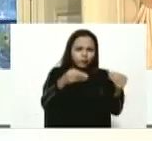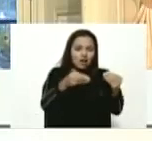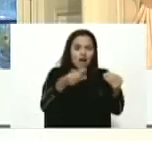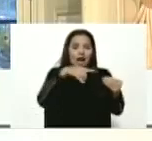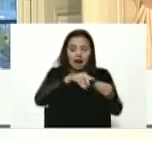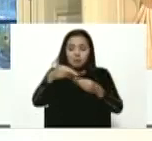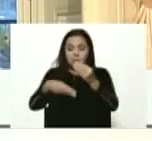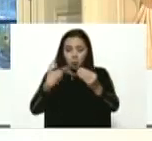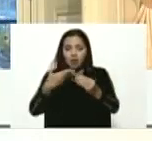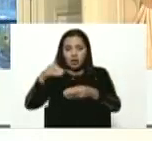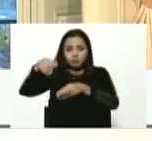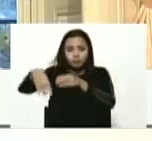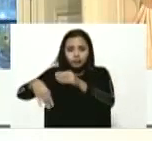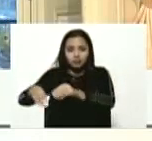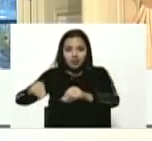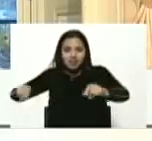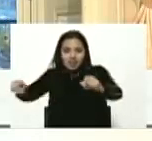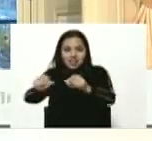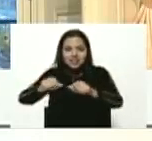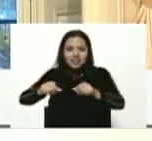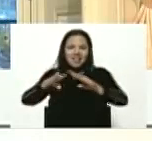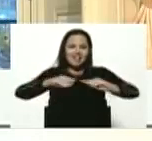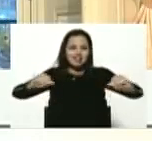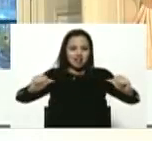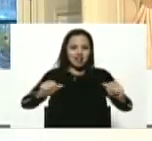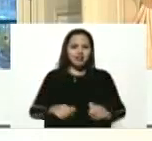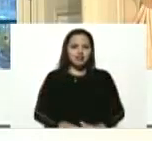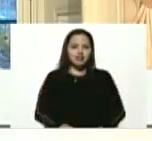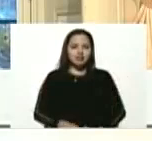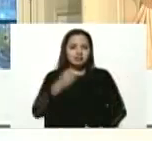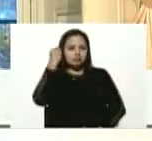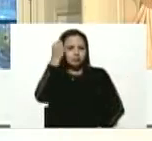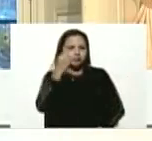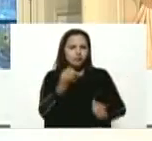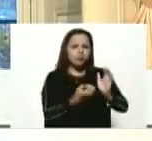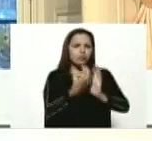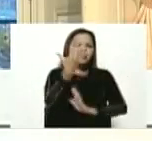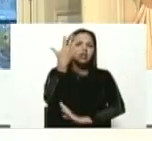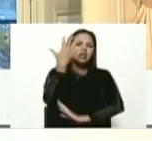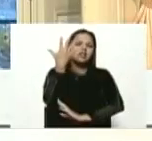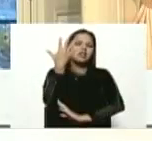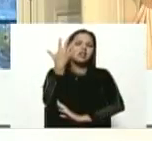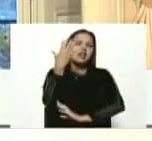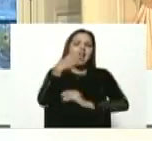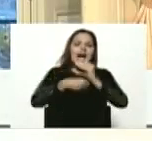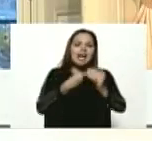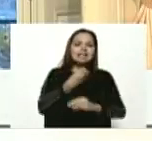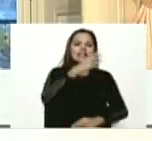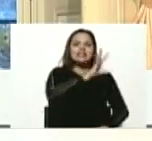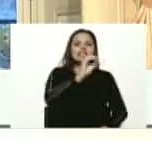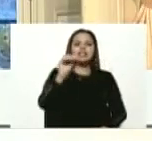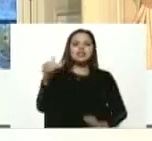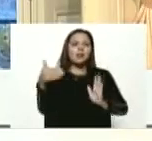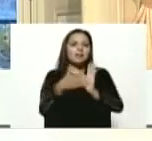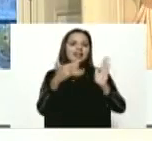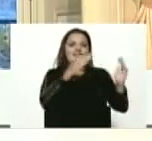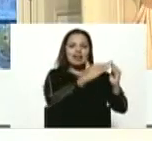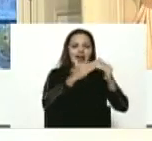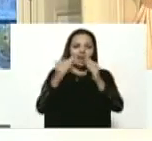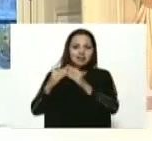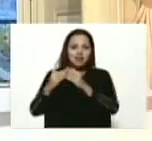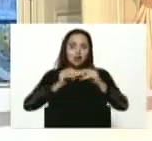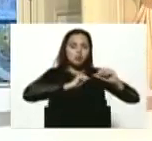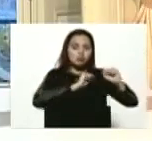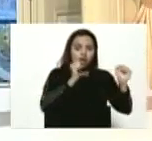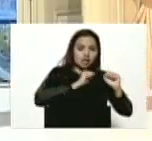está, pues, tantas cosas. Imagínense ustedes que florezcan 500.000 hogares en la agricultura urbana, con sus